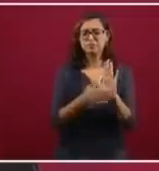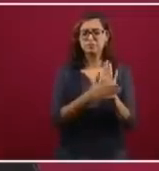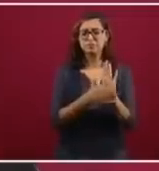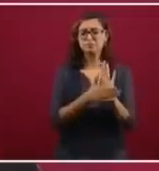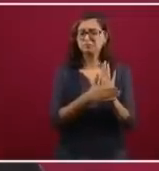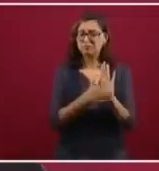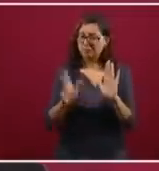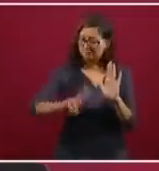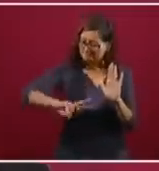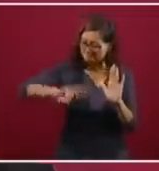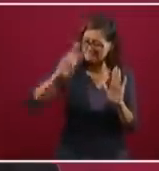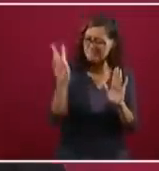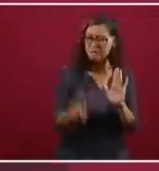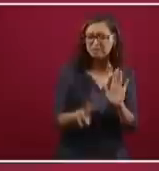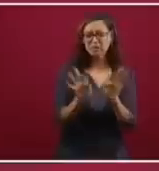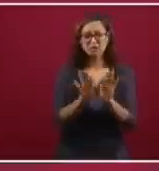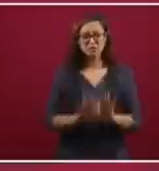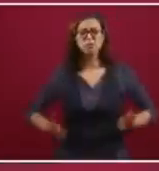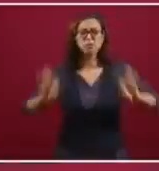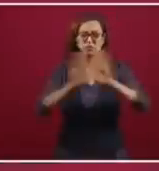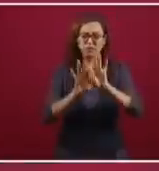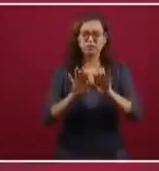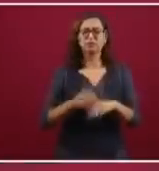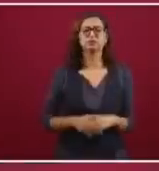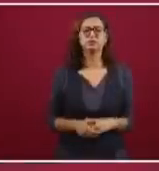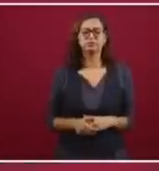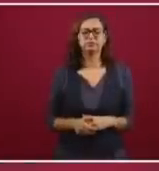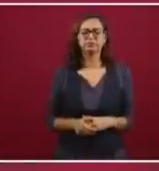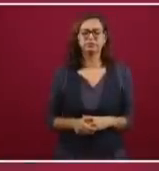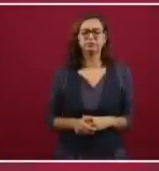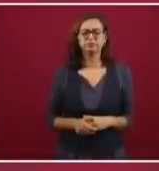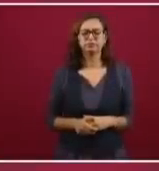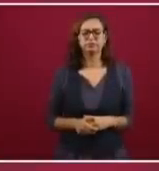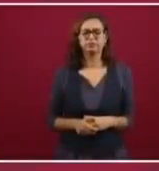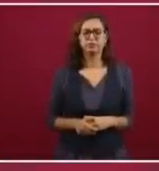verdaderamente importante,